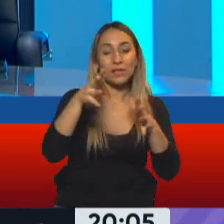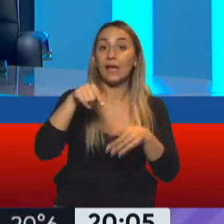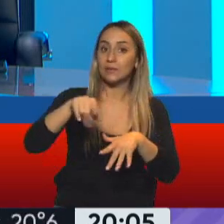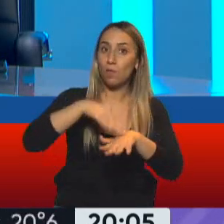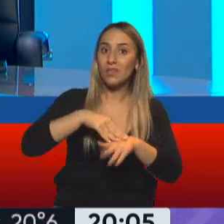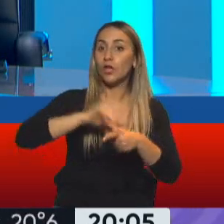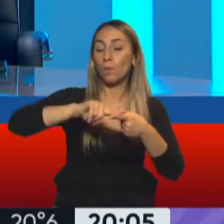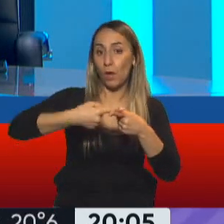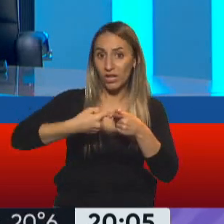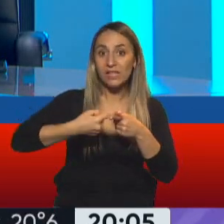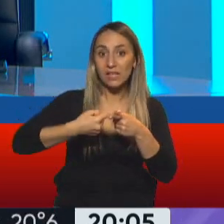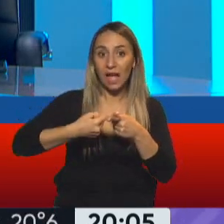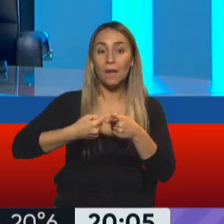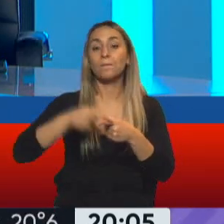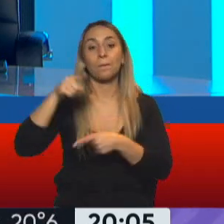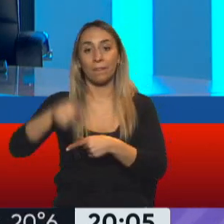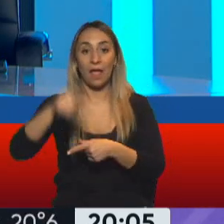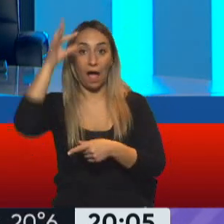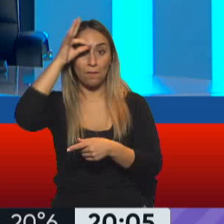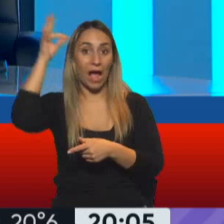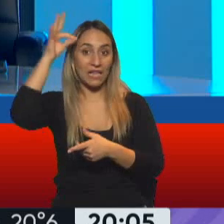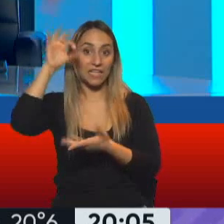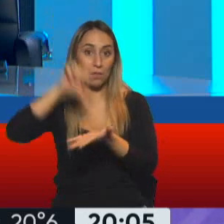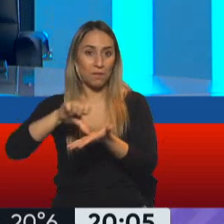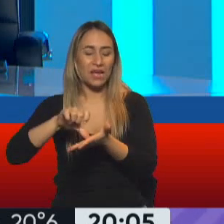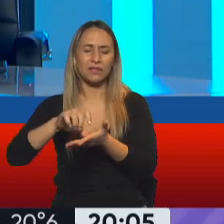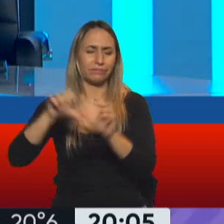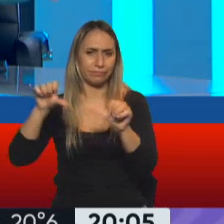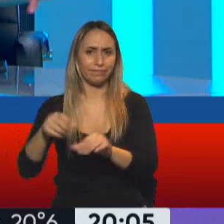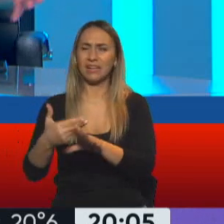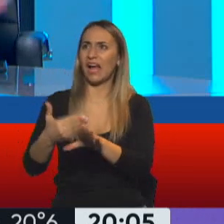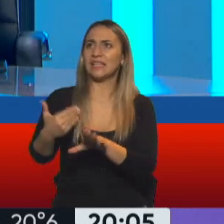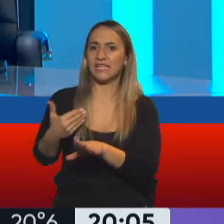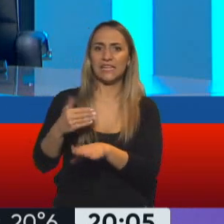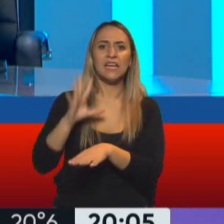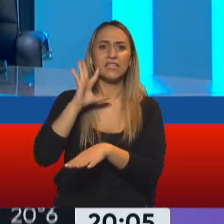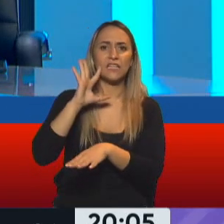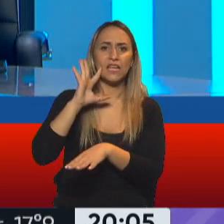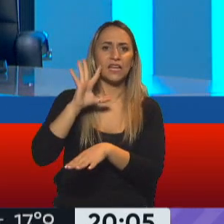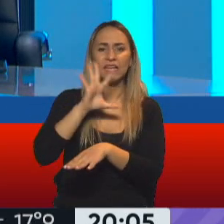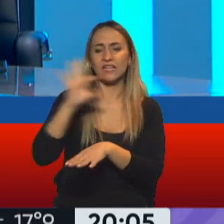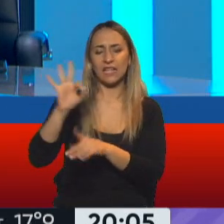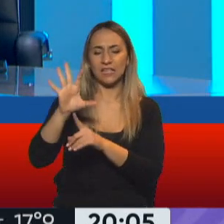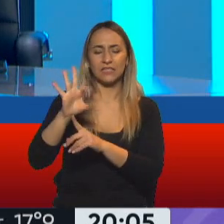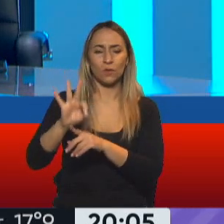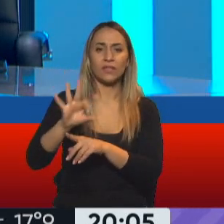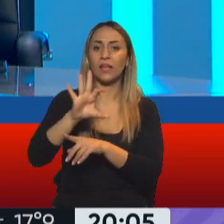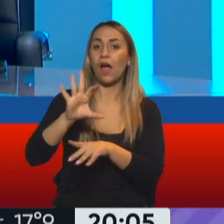y social de Afganistán comenzó hace varias décadas atrás, casi medio siglo atrás. Recordemos que en el